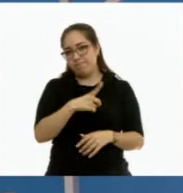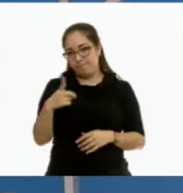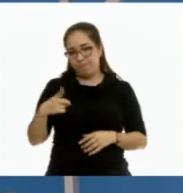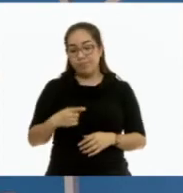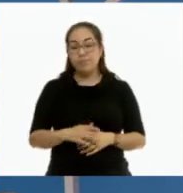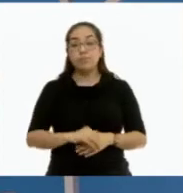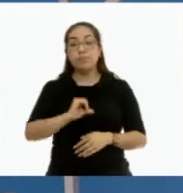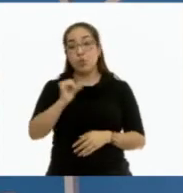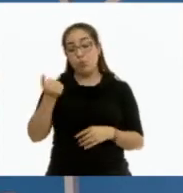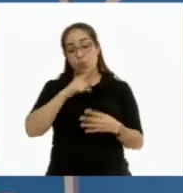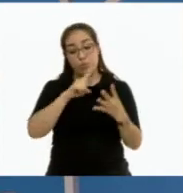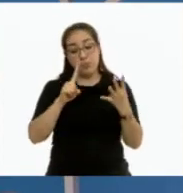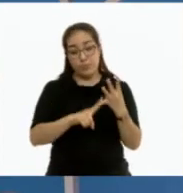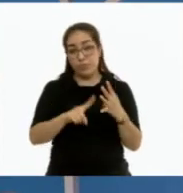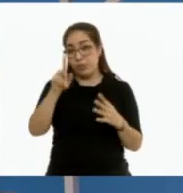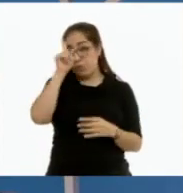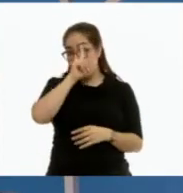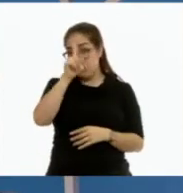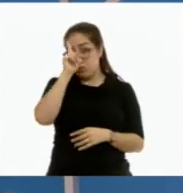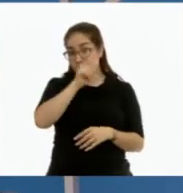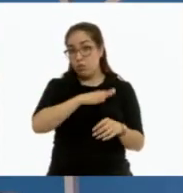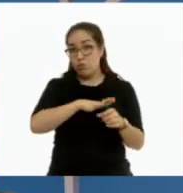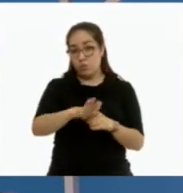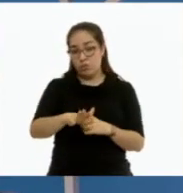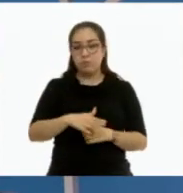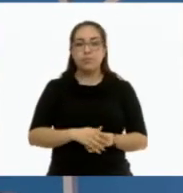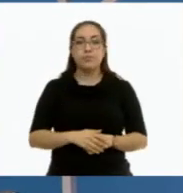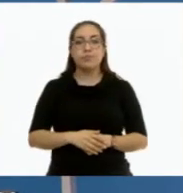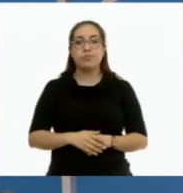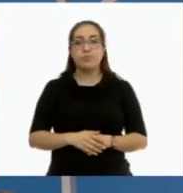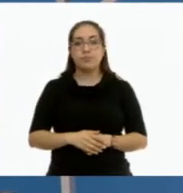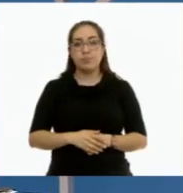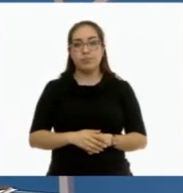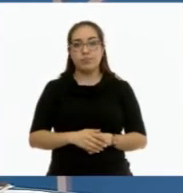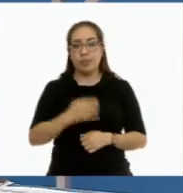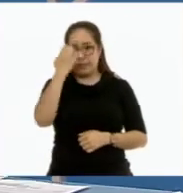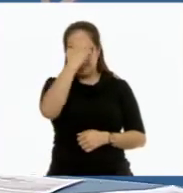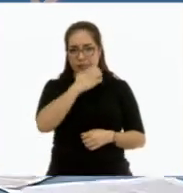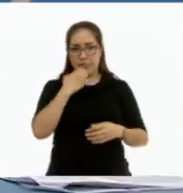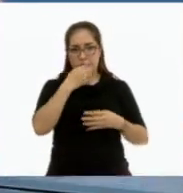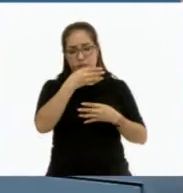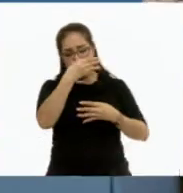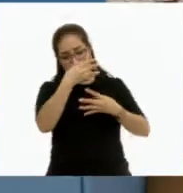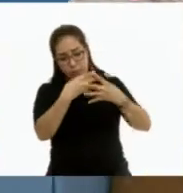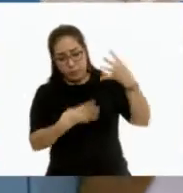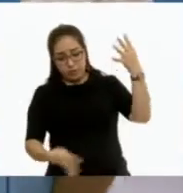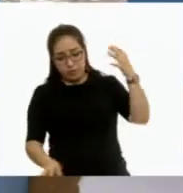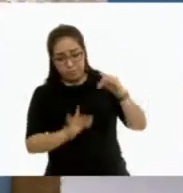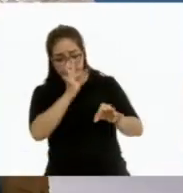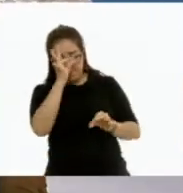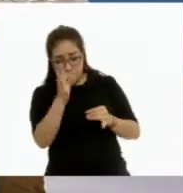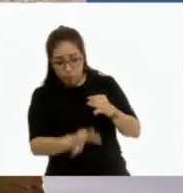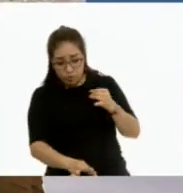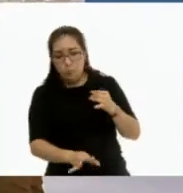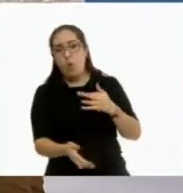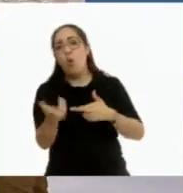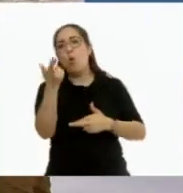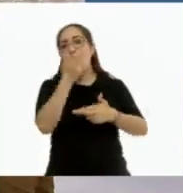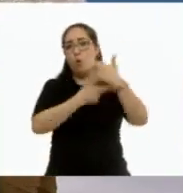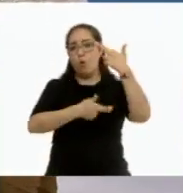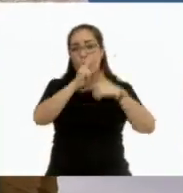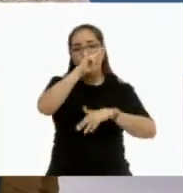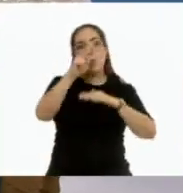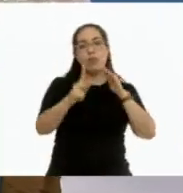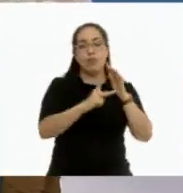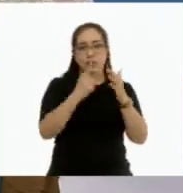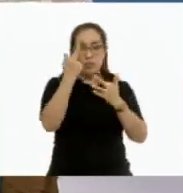El siguiente punto es reservar un momento al final para hacer una revisión a la prueba o el examen. Aquí